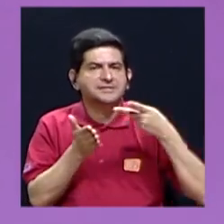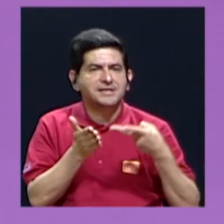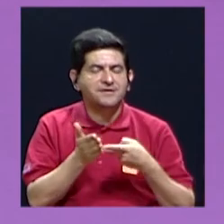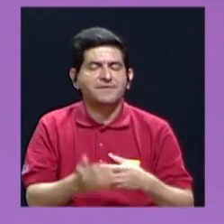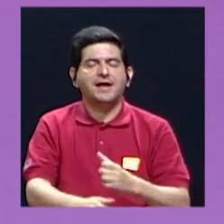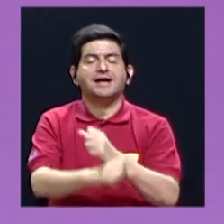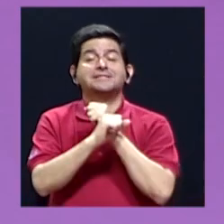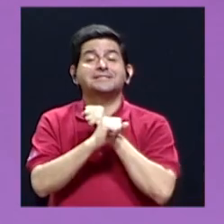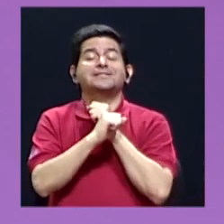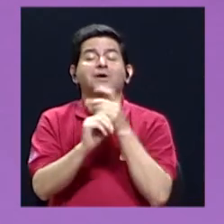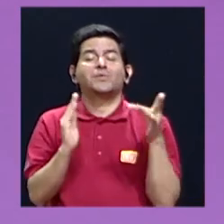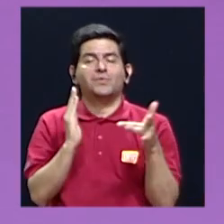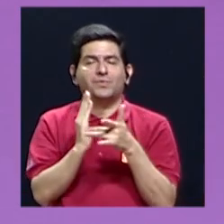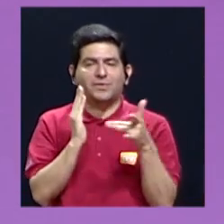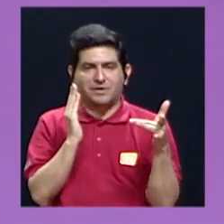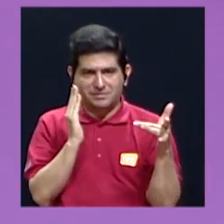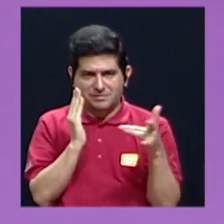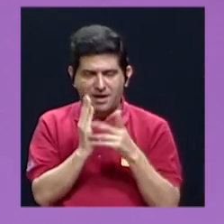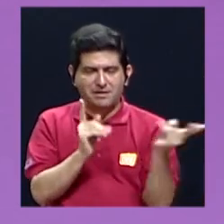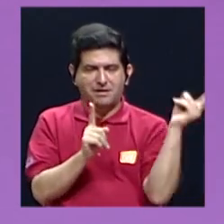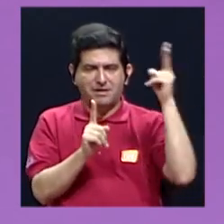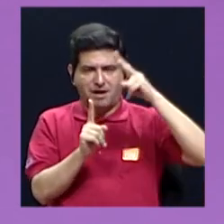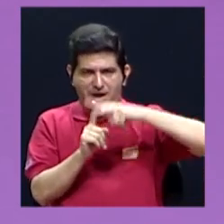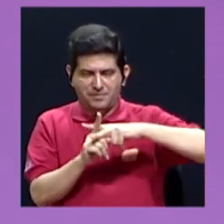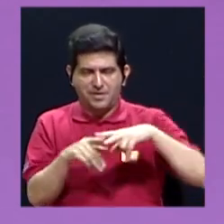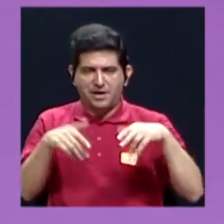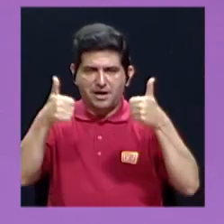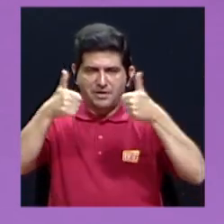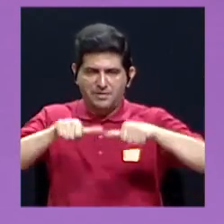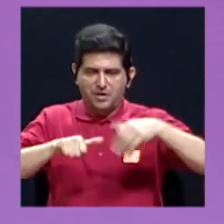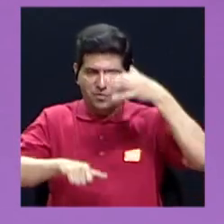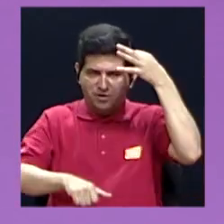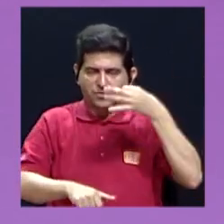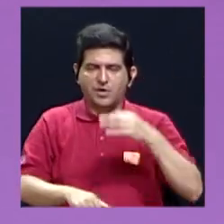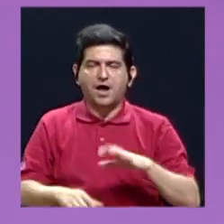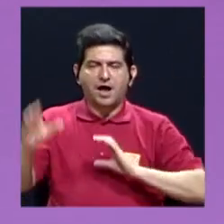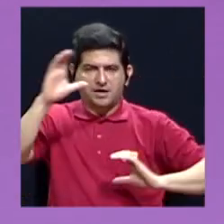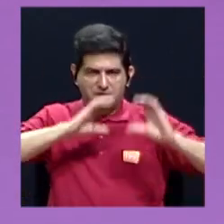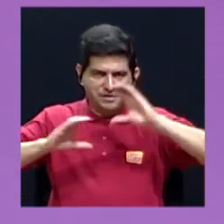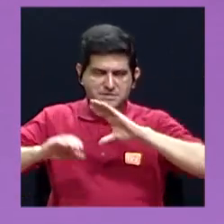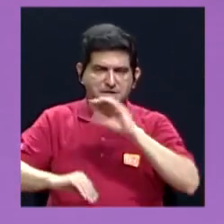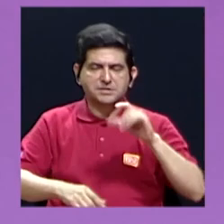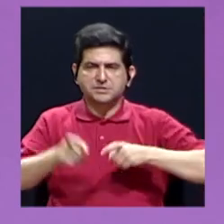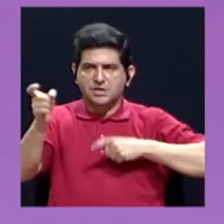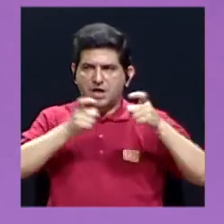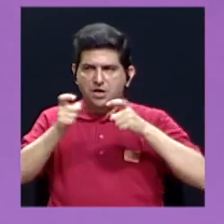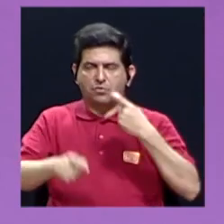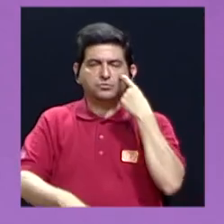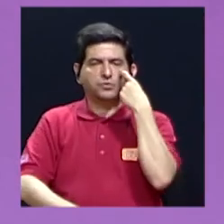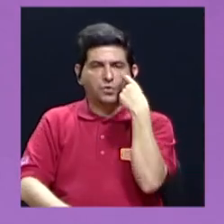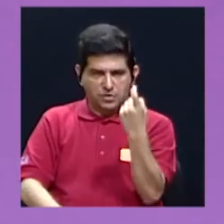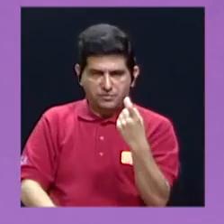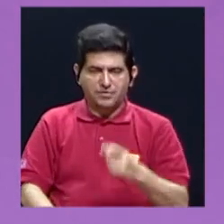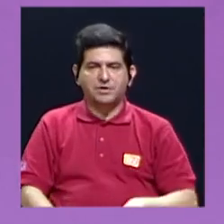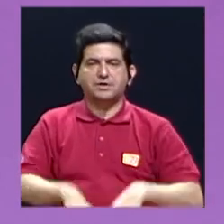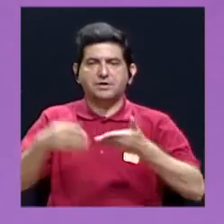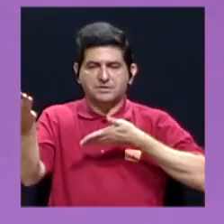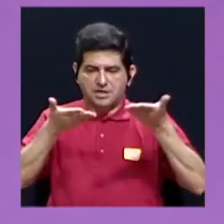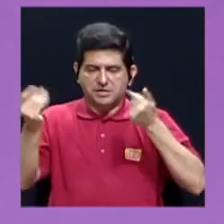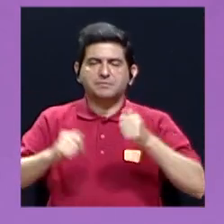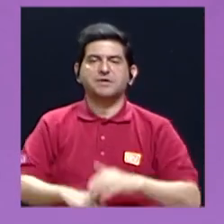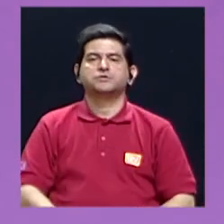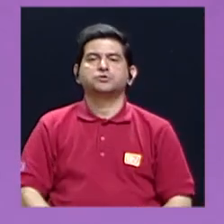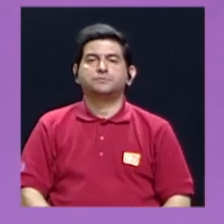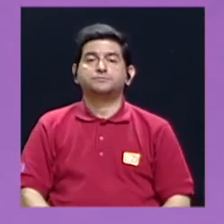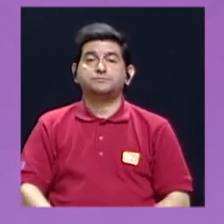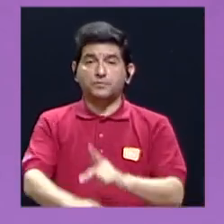de garantizar una técnica aplicada conforme a criterios científicos y de un control y fiscalización del servicio, digamos,